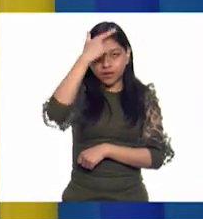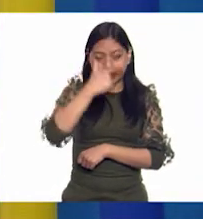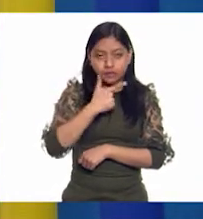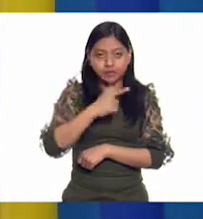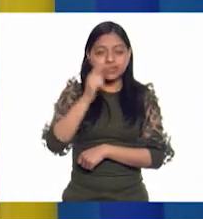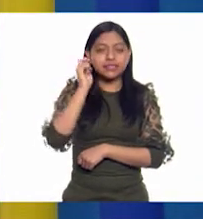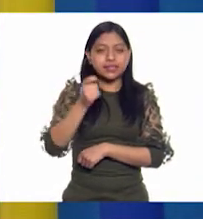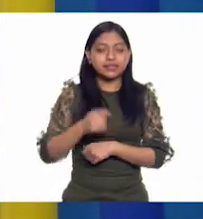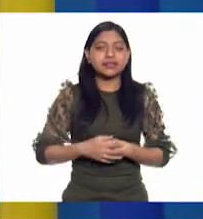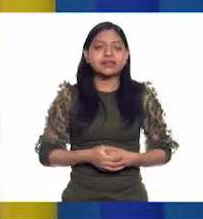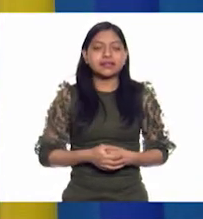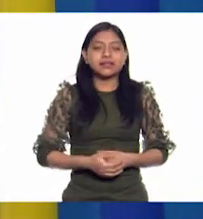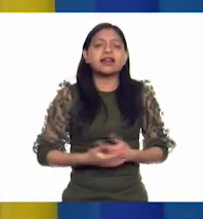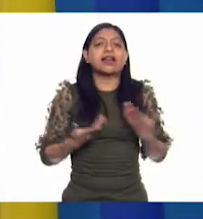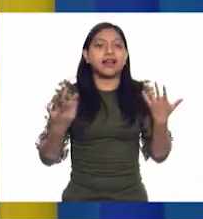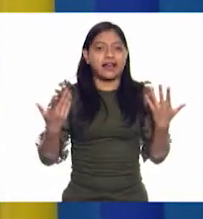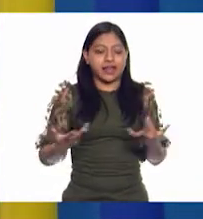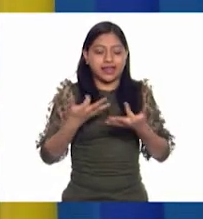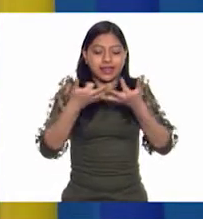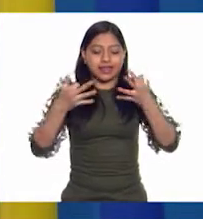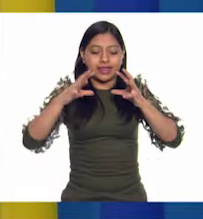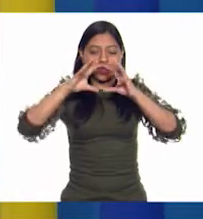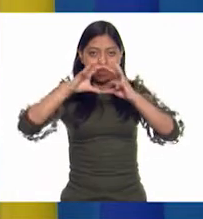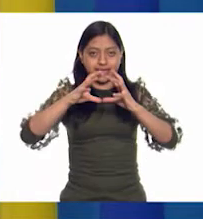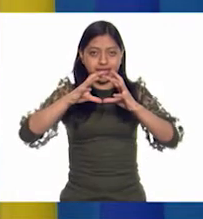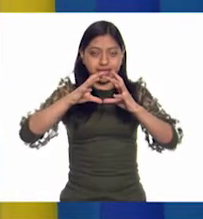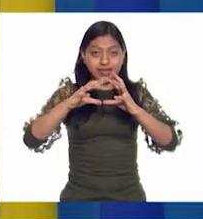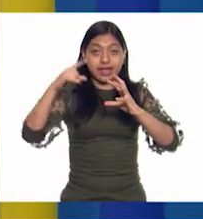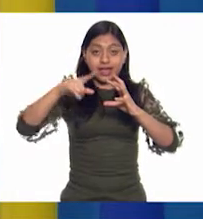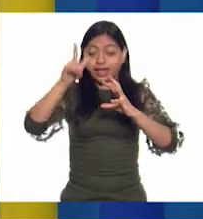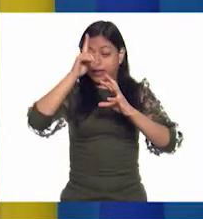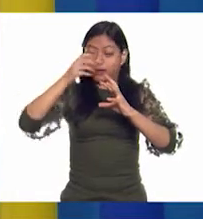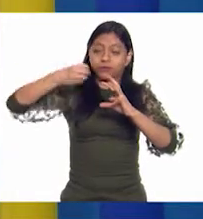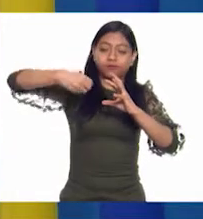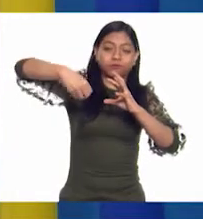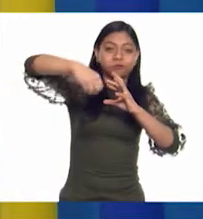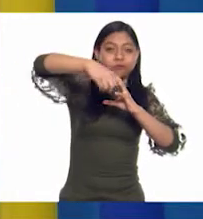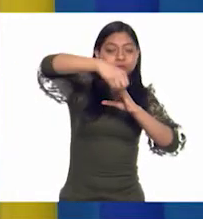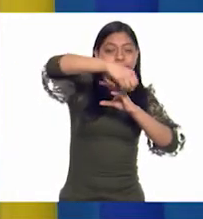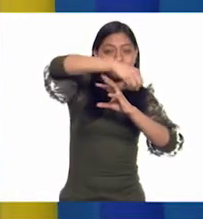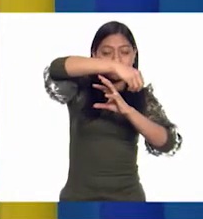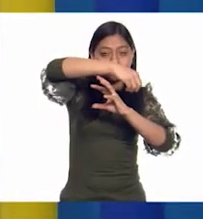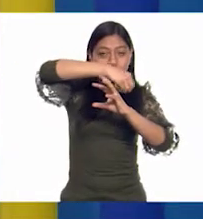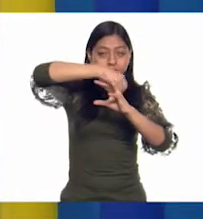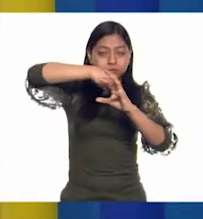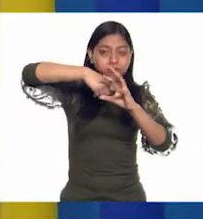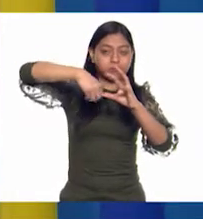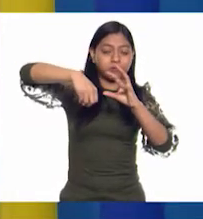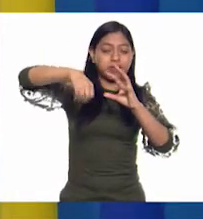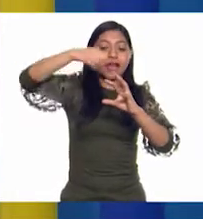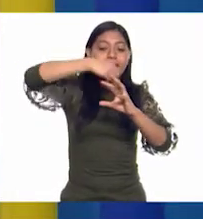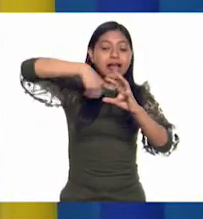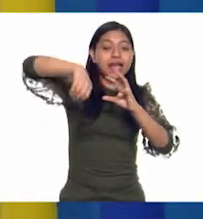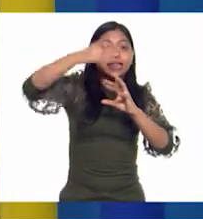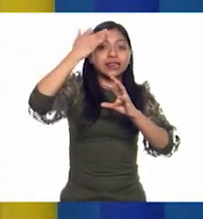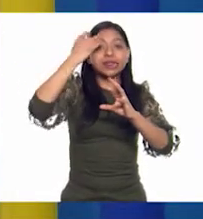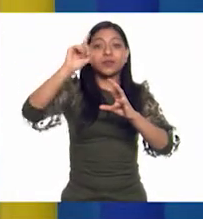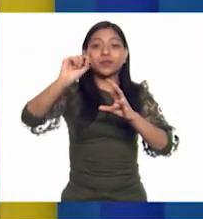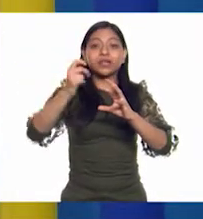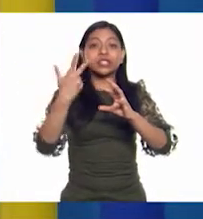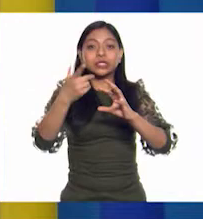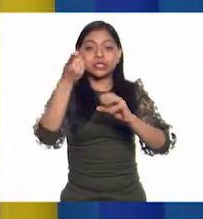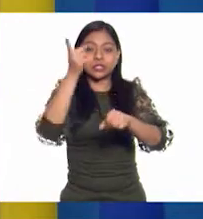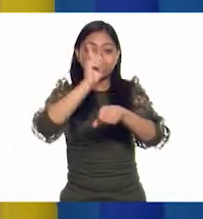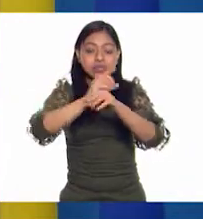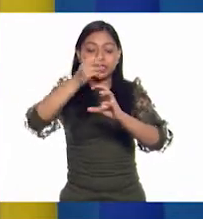cuando, al girar alrededor de la Tierra en su movimiento de traslación, que dura 28 días, la luna